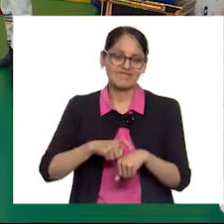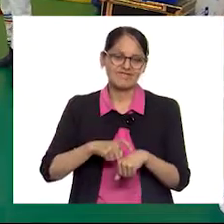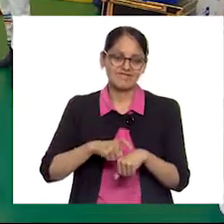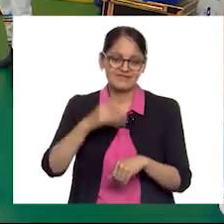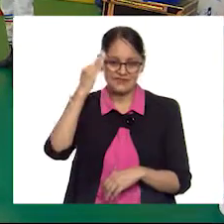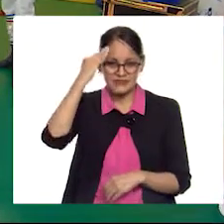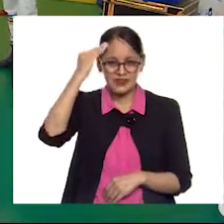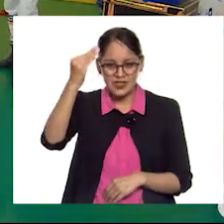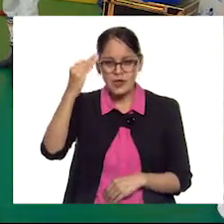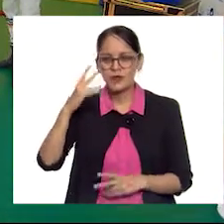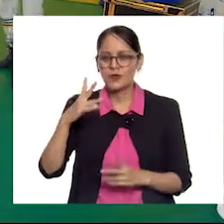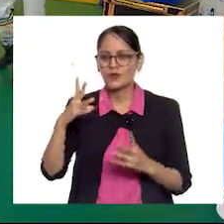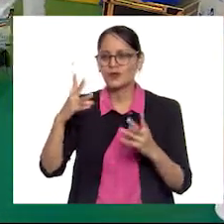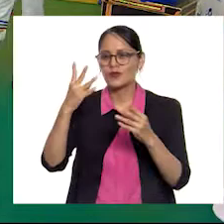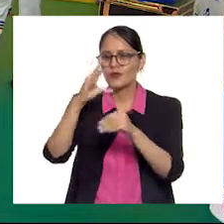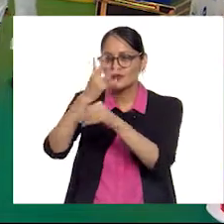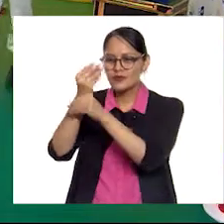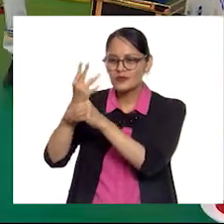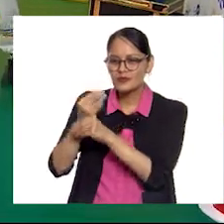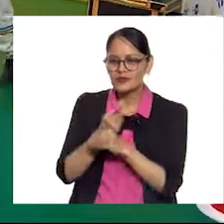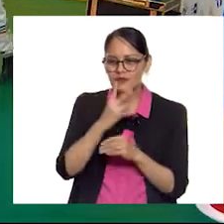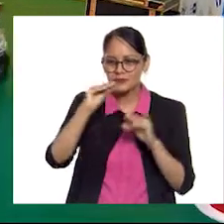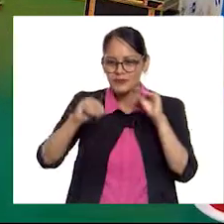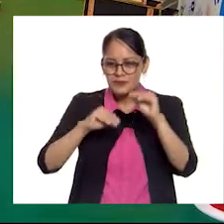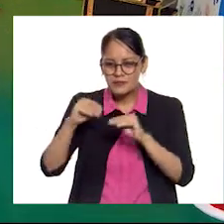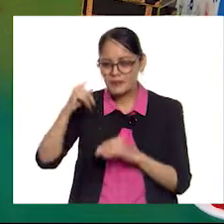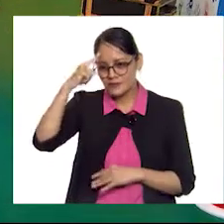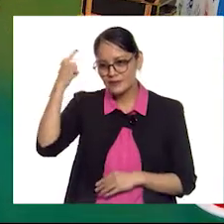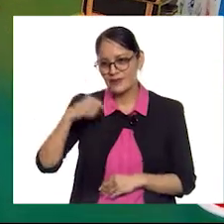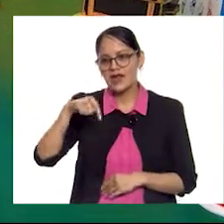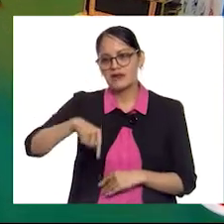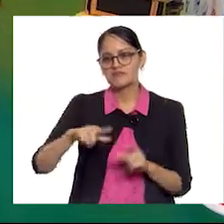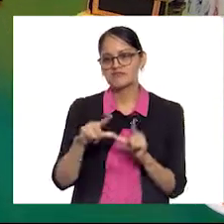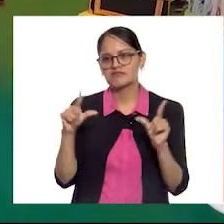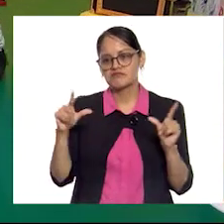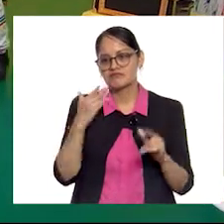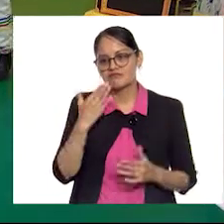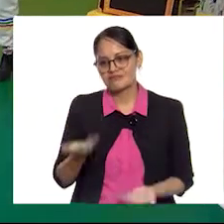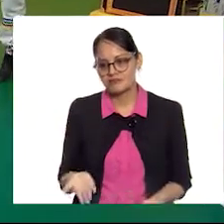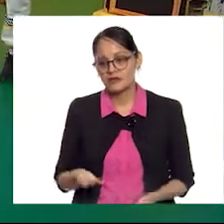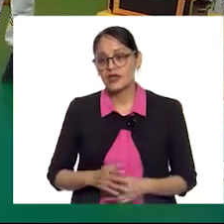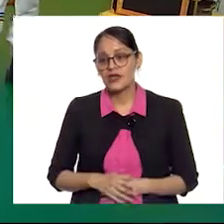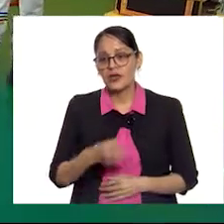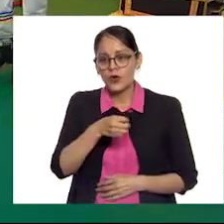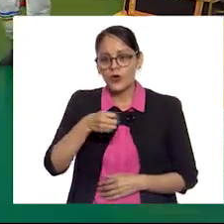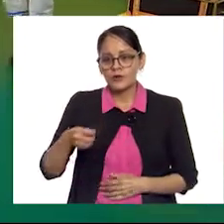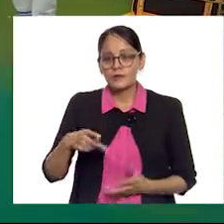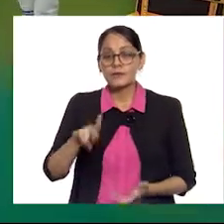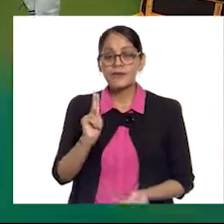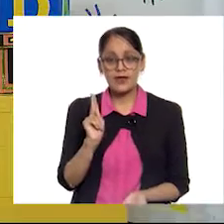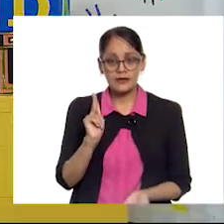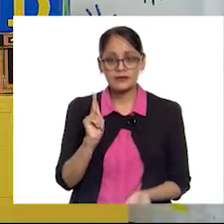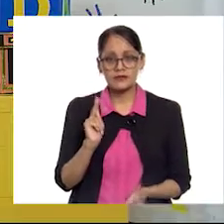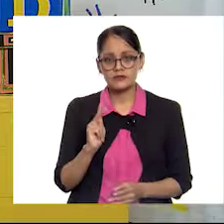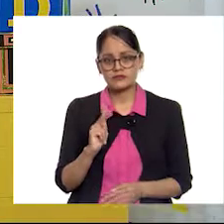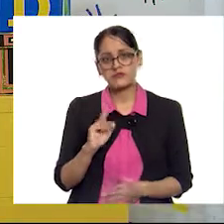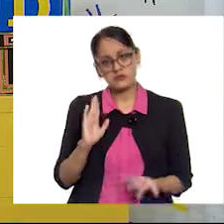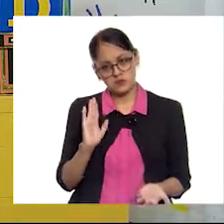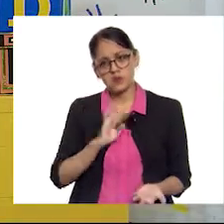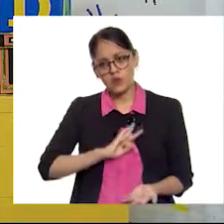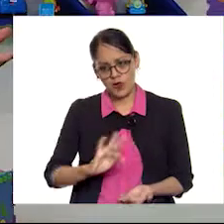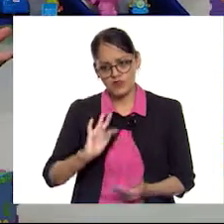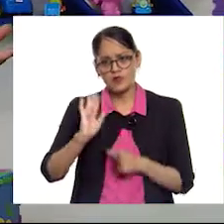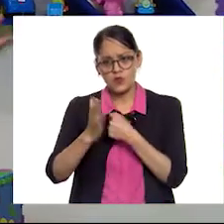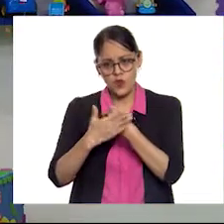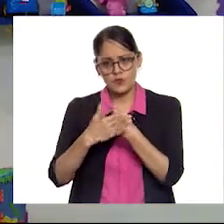poquito en adaptar todo aquí para poderlo tener en todo tener ya aquí en orden. Bueno, pero lo podríamos hacer